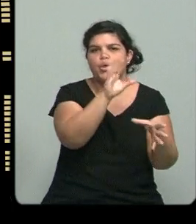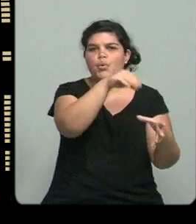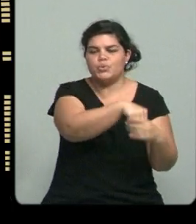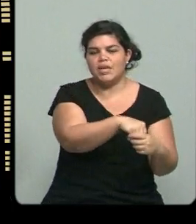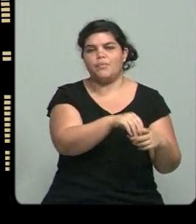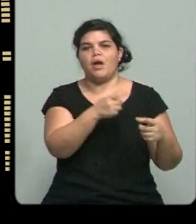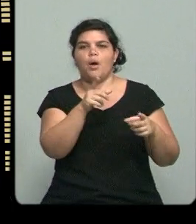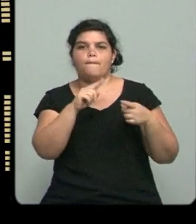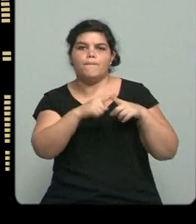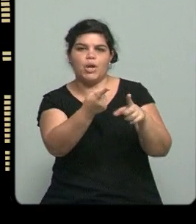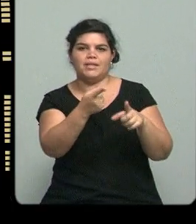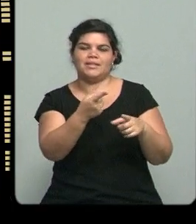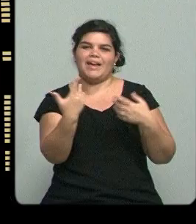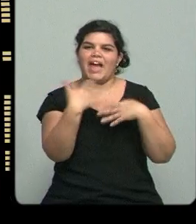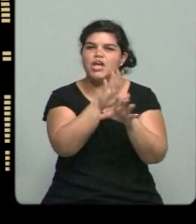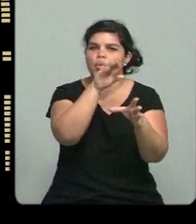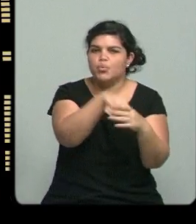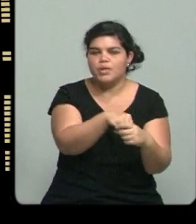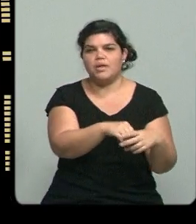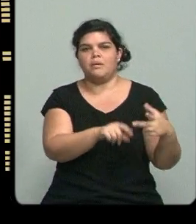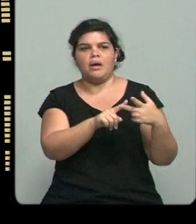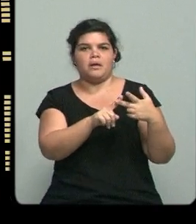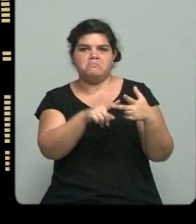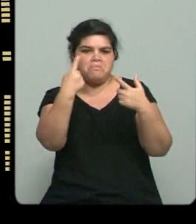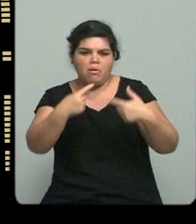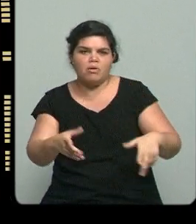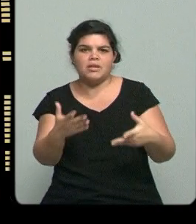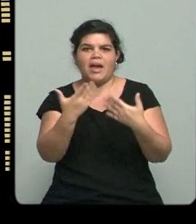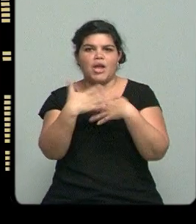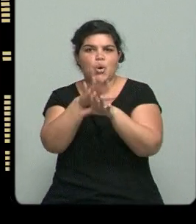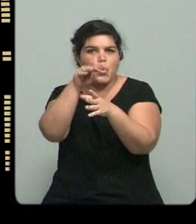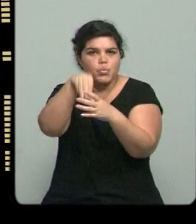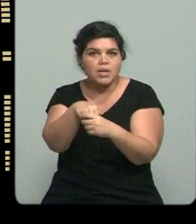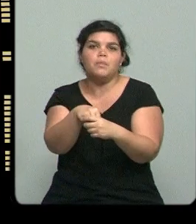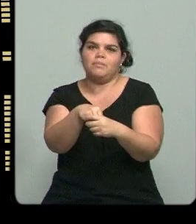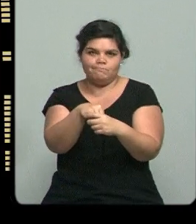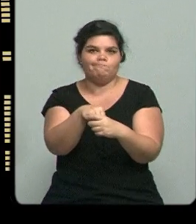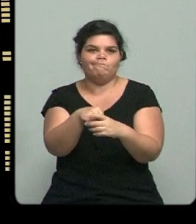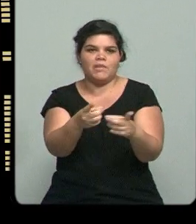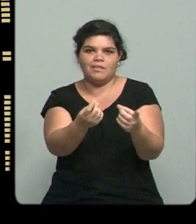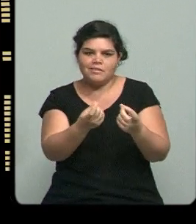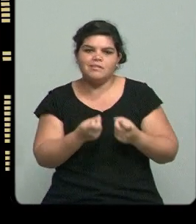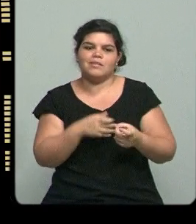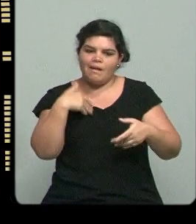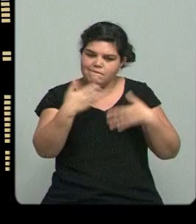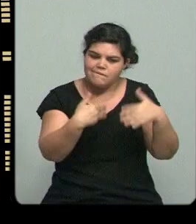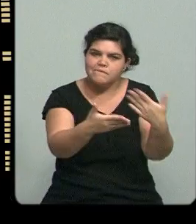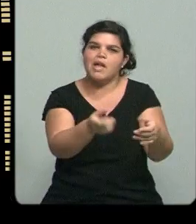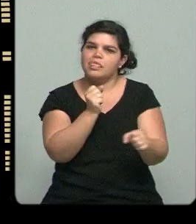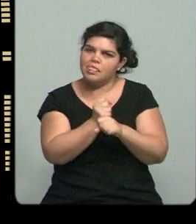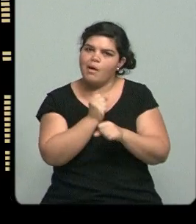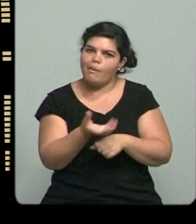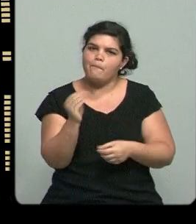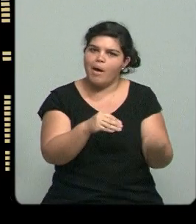políticas inclusivas y prácticas inclusivas, es esencial para estos avances que necesitamos en